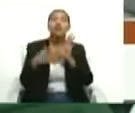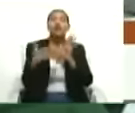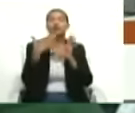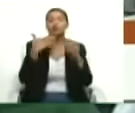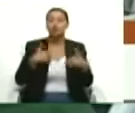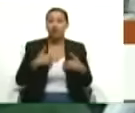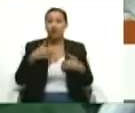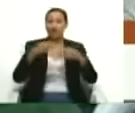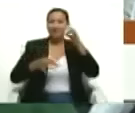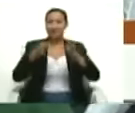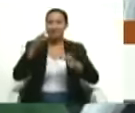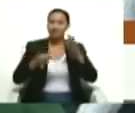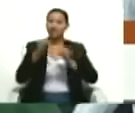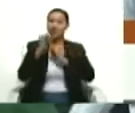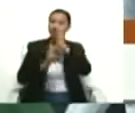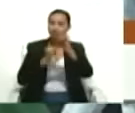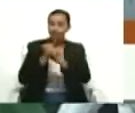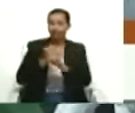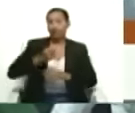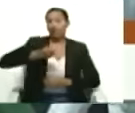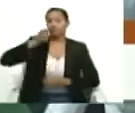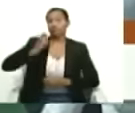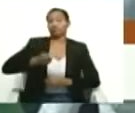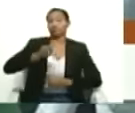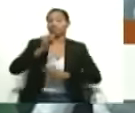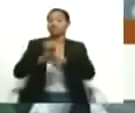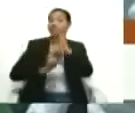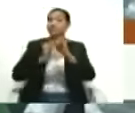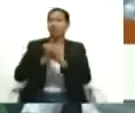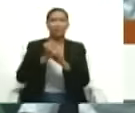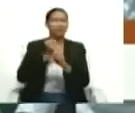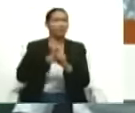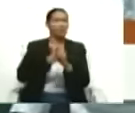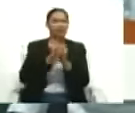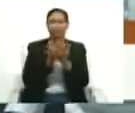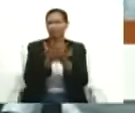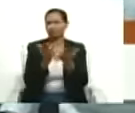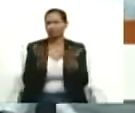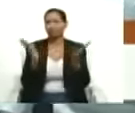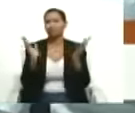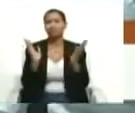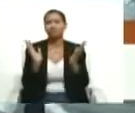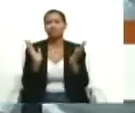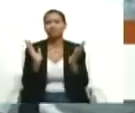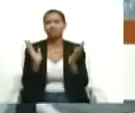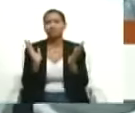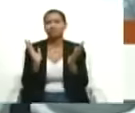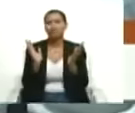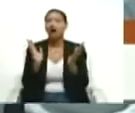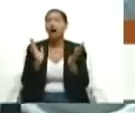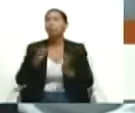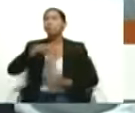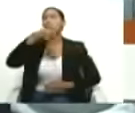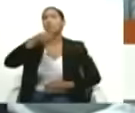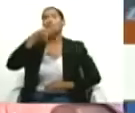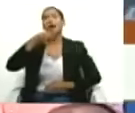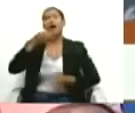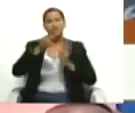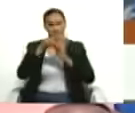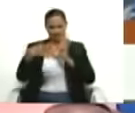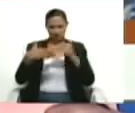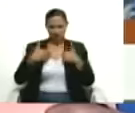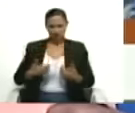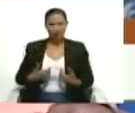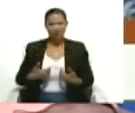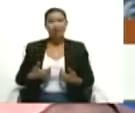Internacional, a la Corte Interamericana, a cuanta corte haya, a hablar de derechos humanos. Que vengan a hablar de derechos